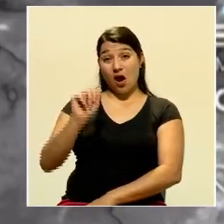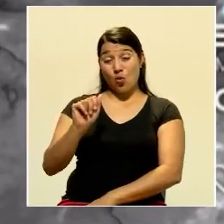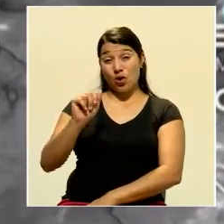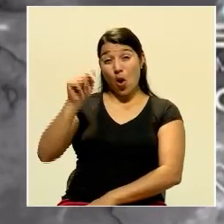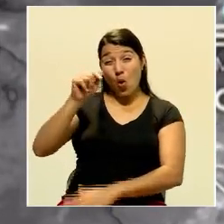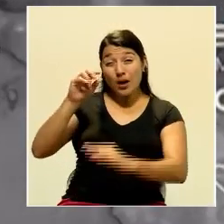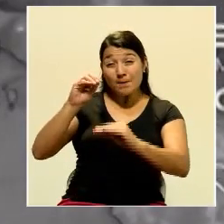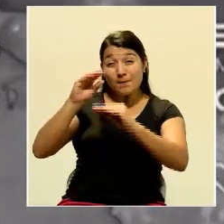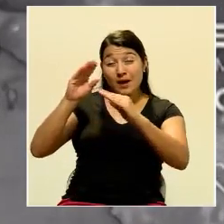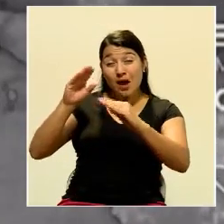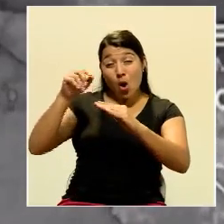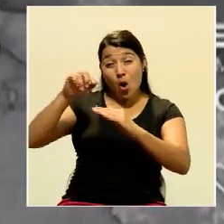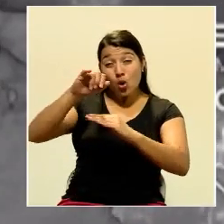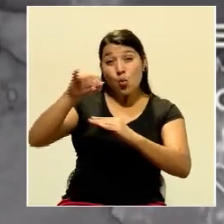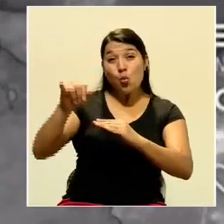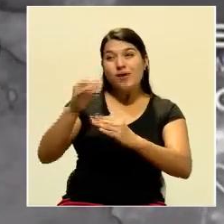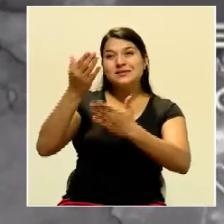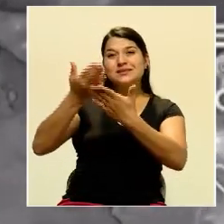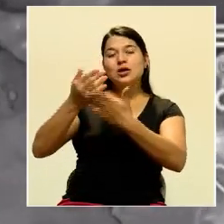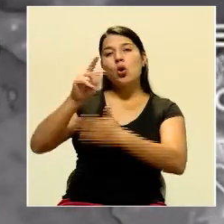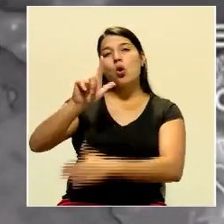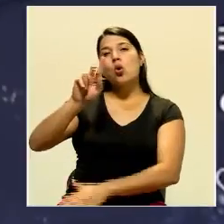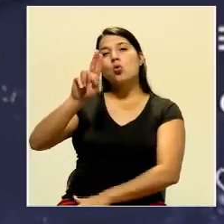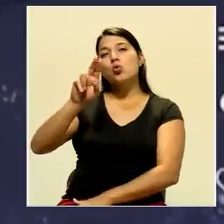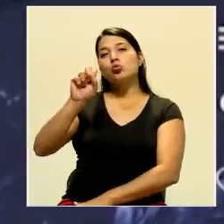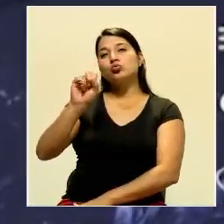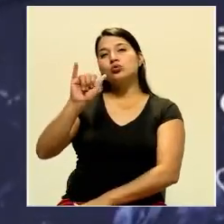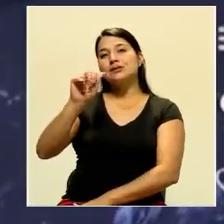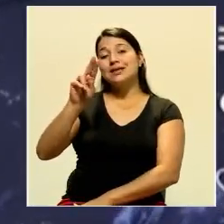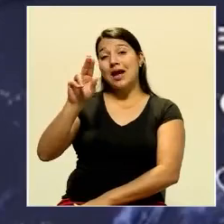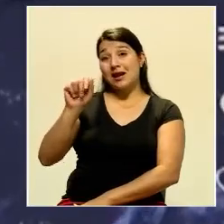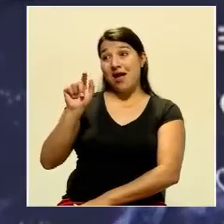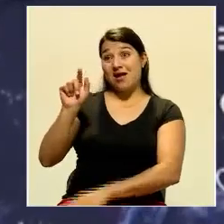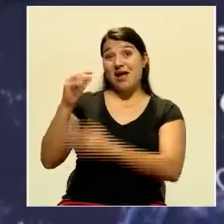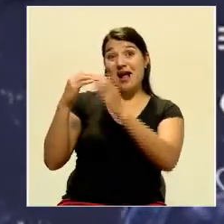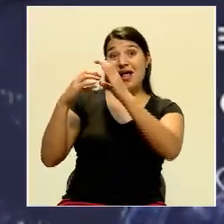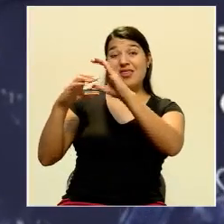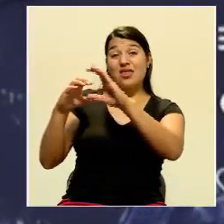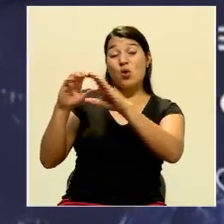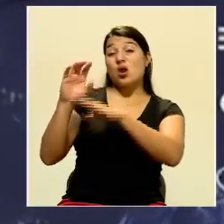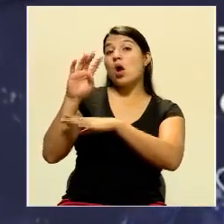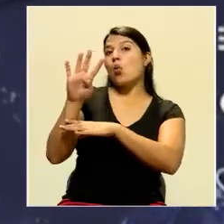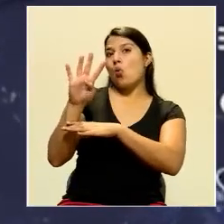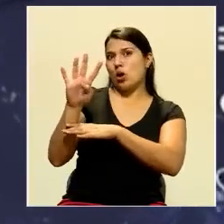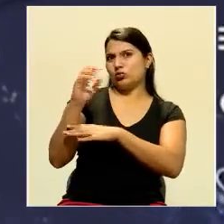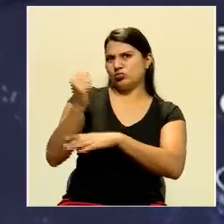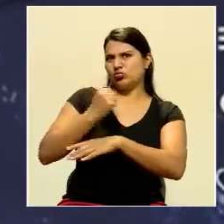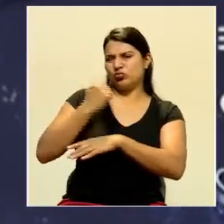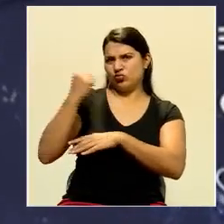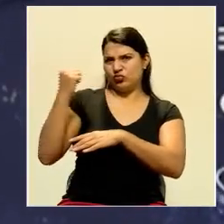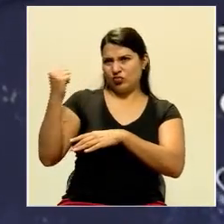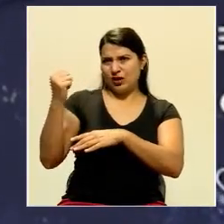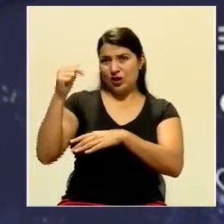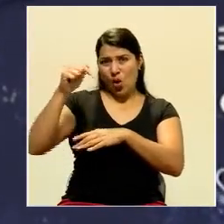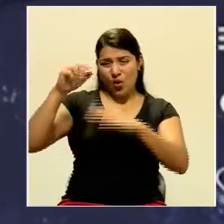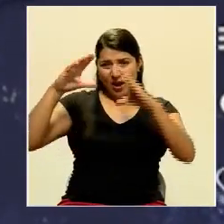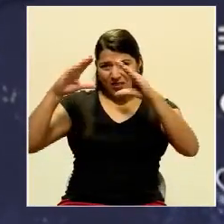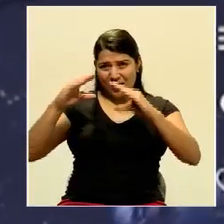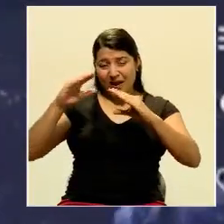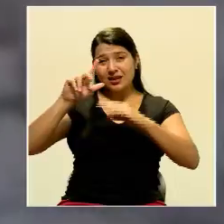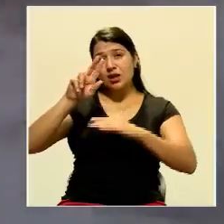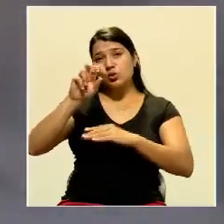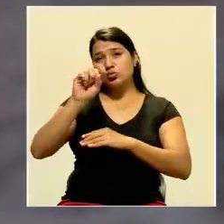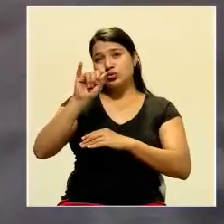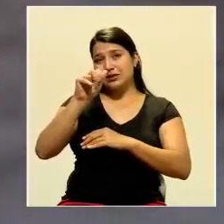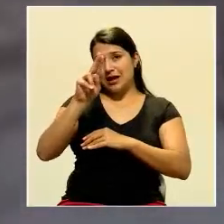Luisiana, categoría 4, y tal como se ve en esta imagen satelital de esta tarde, se encontraba atravesando el estado de Luisiana y el estado de Memphis en